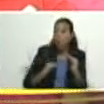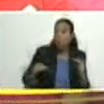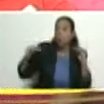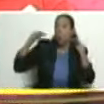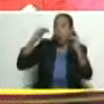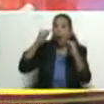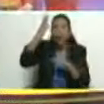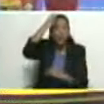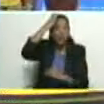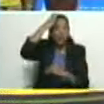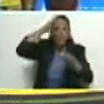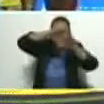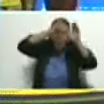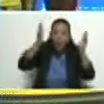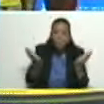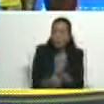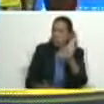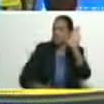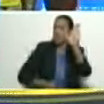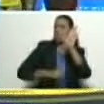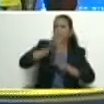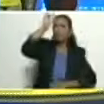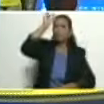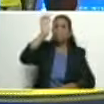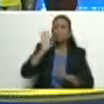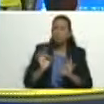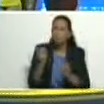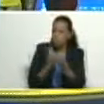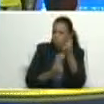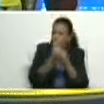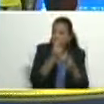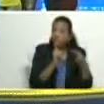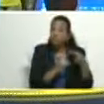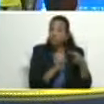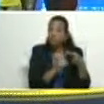del conocimiento para el desarrollo económico,